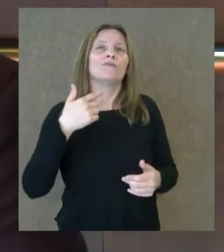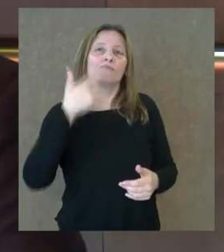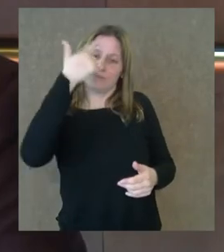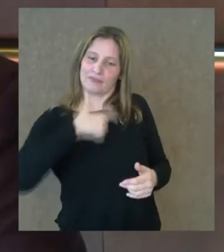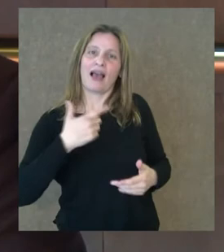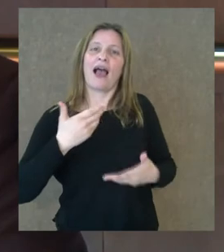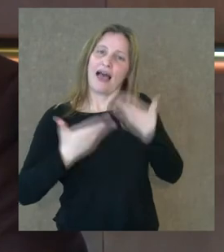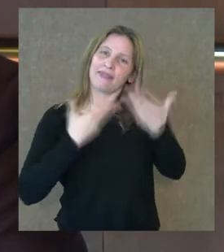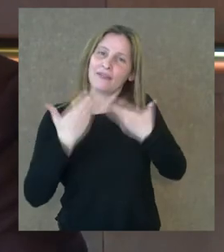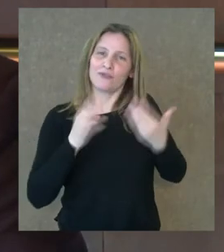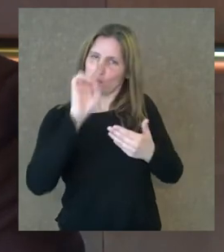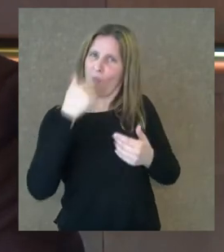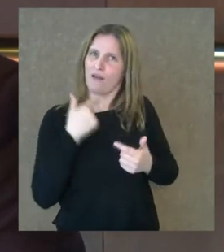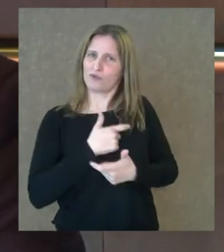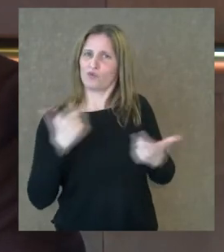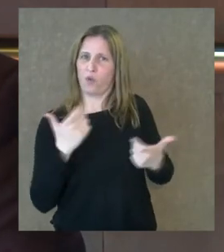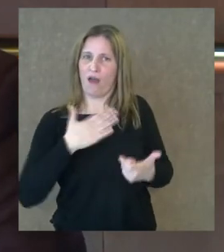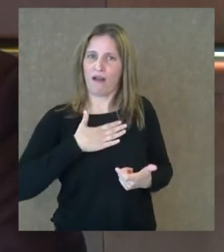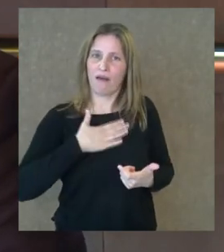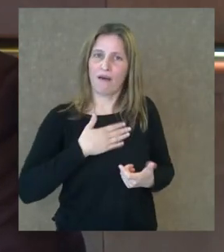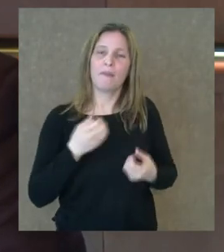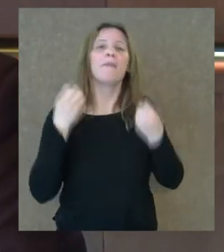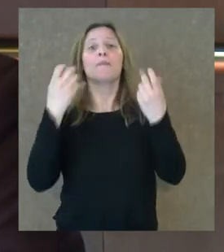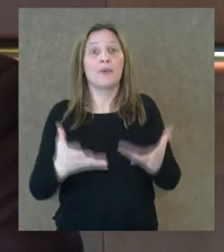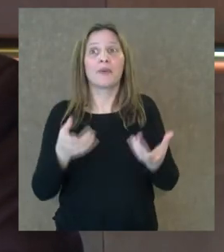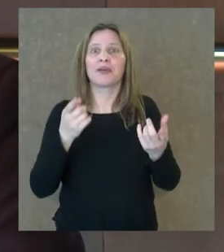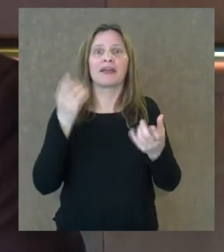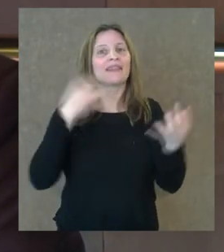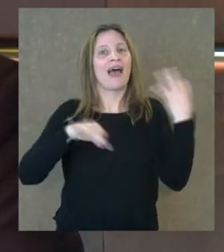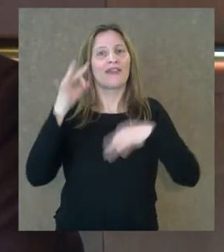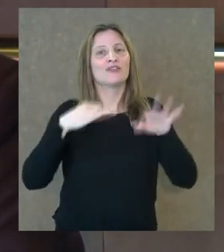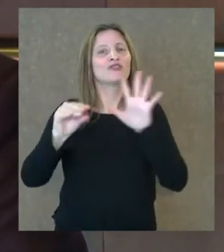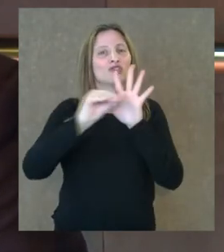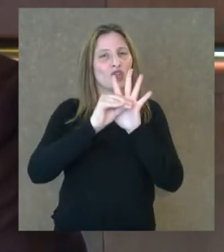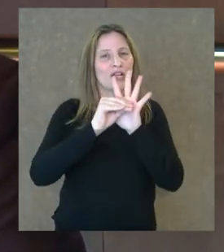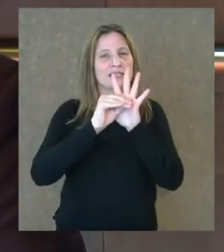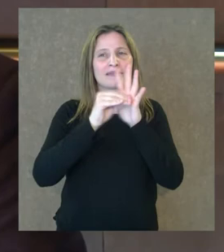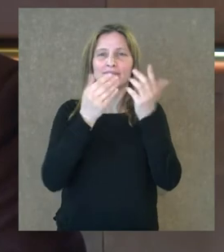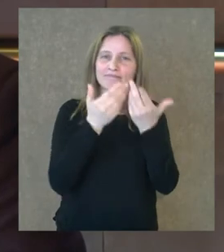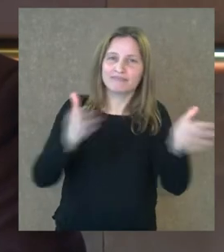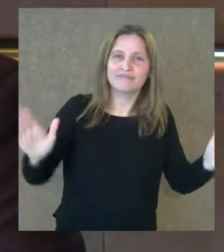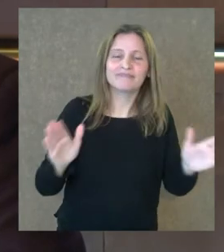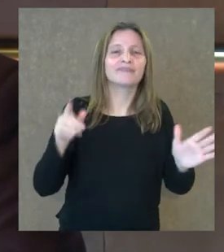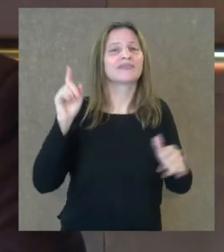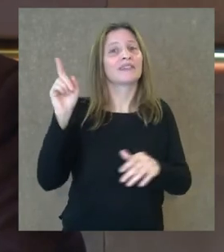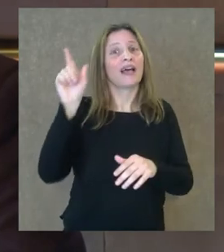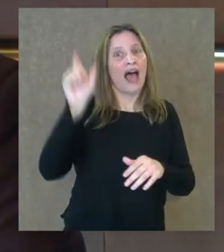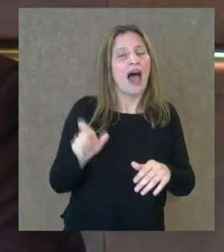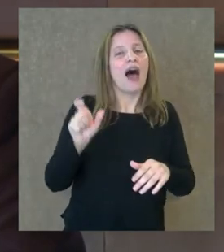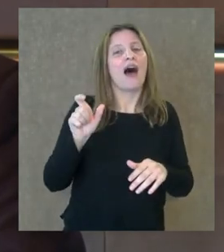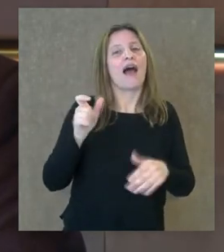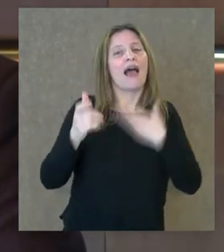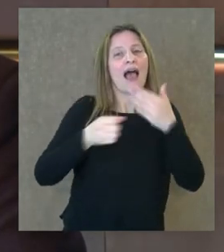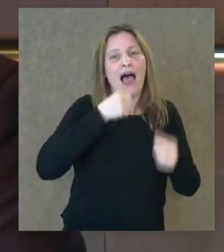los cantones uruguayos quizá más afortunados porque cuando se reabrió el teatro solís se hizo con una ópera del compositor nacional el